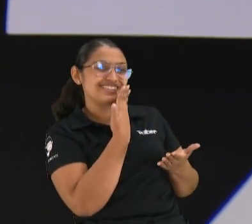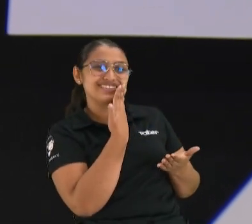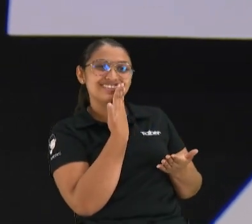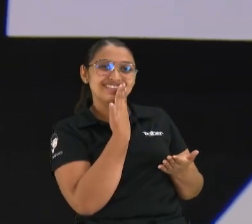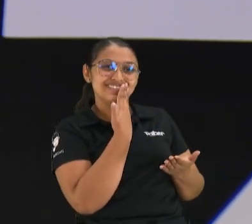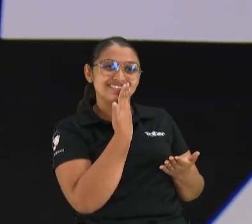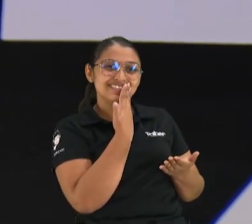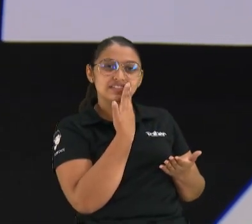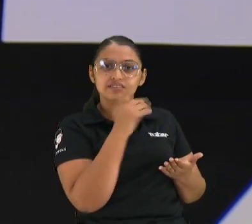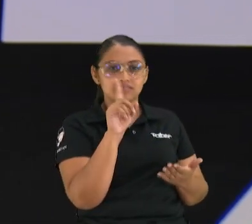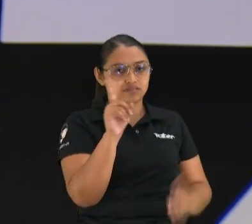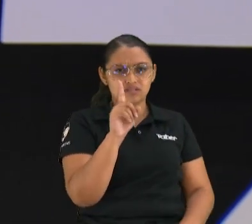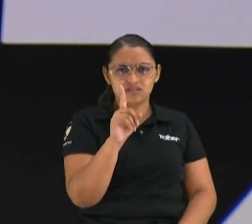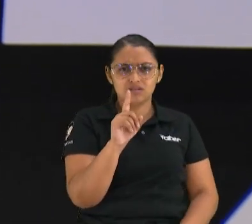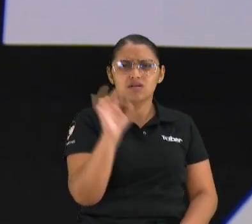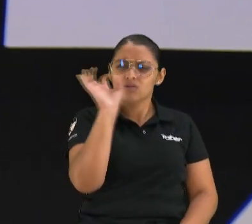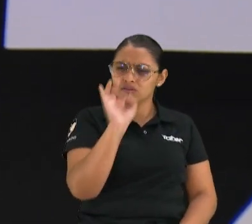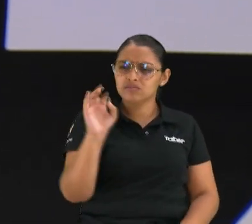levántese